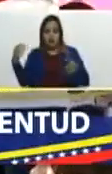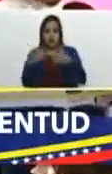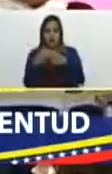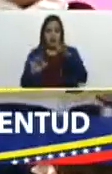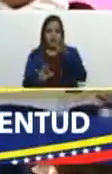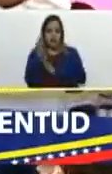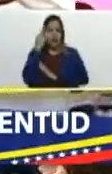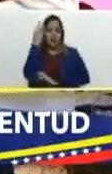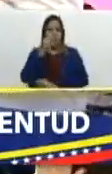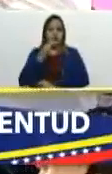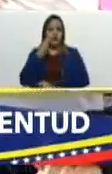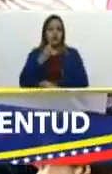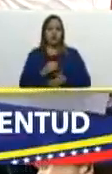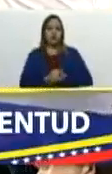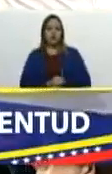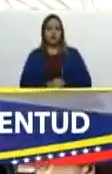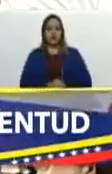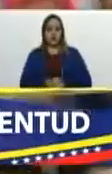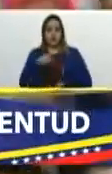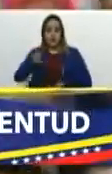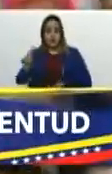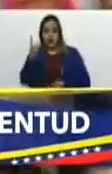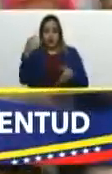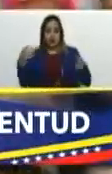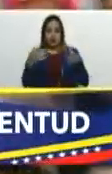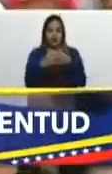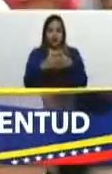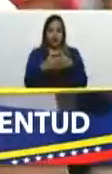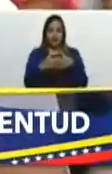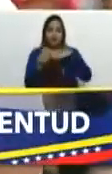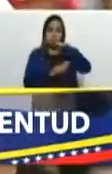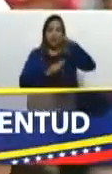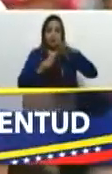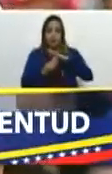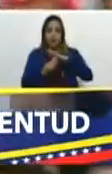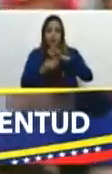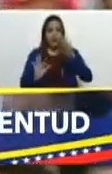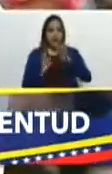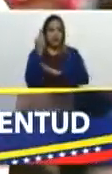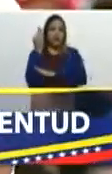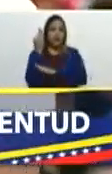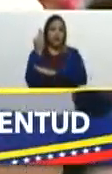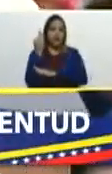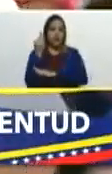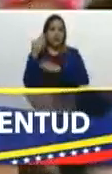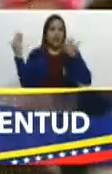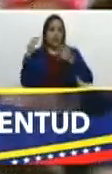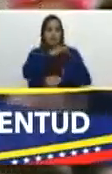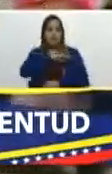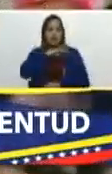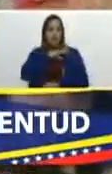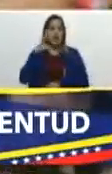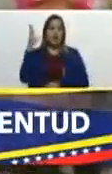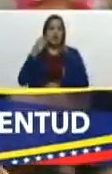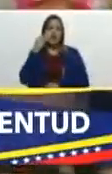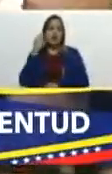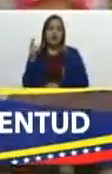Fundacional de la Juventud, de este primer Congreso Fundacional de la Gran Misión Juventud